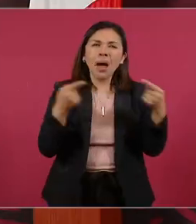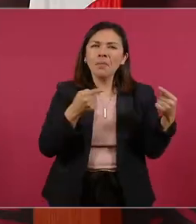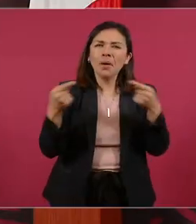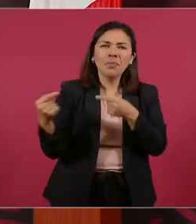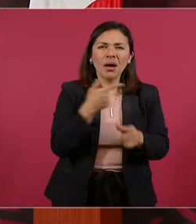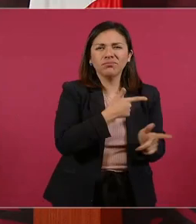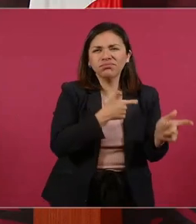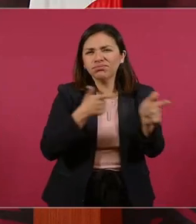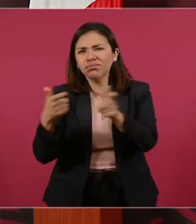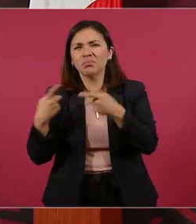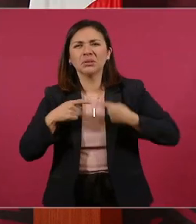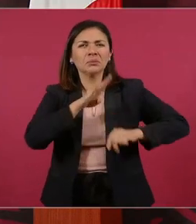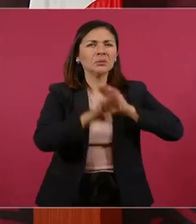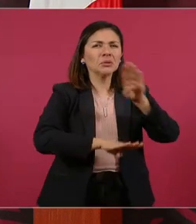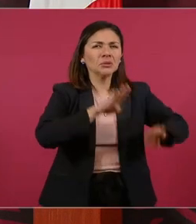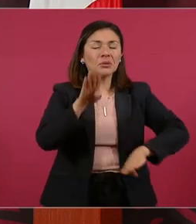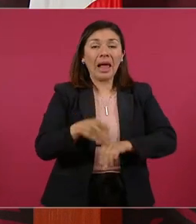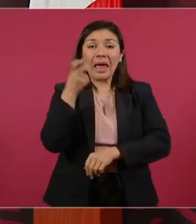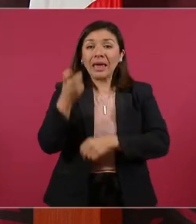ajusticiamiento,